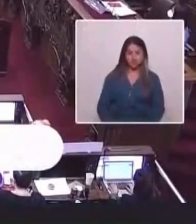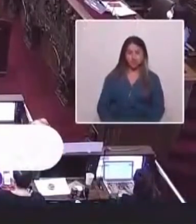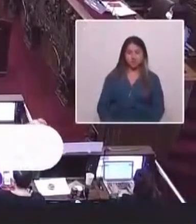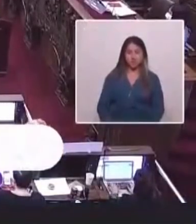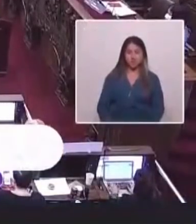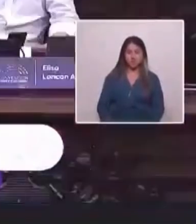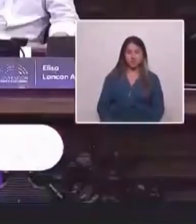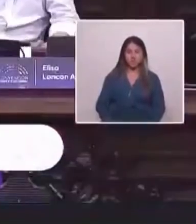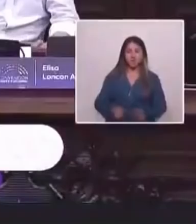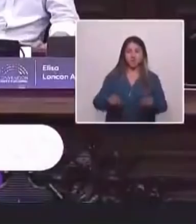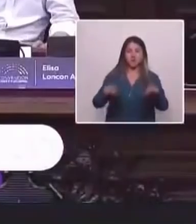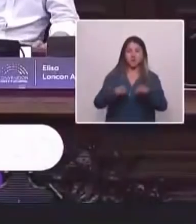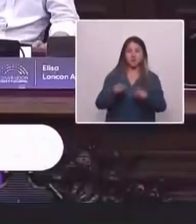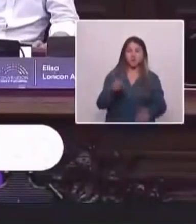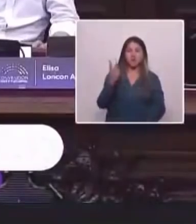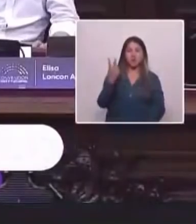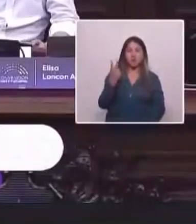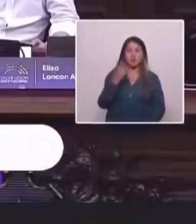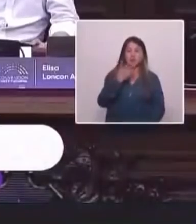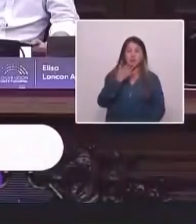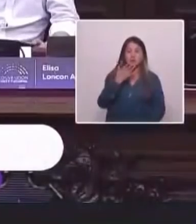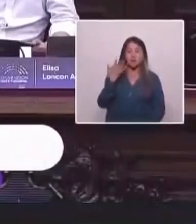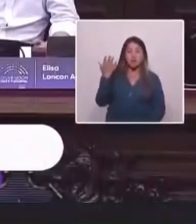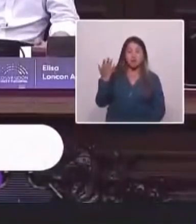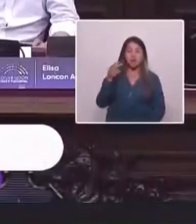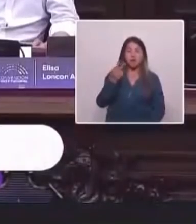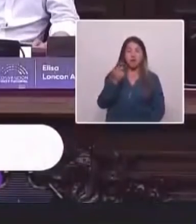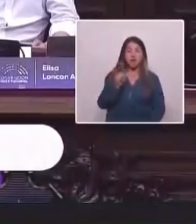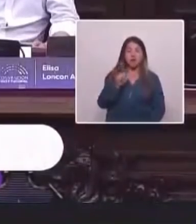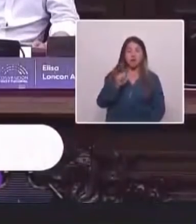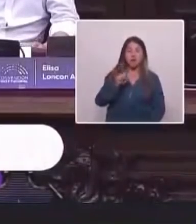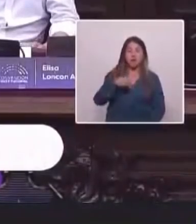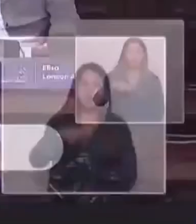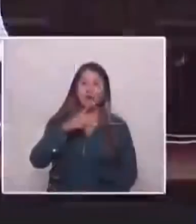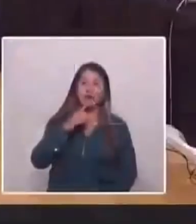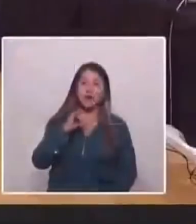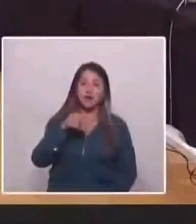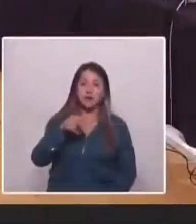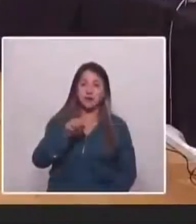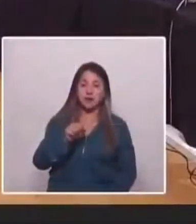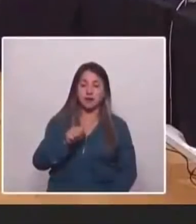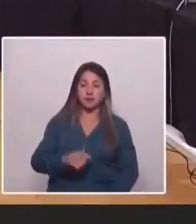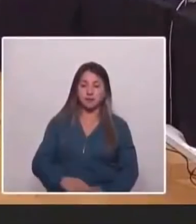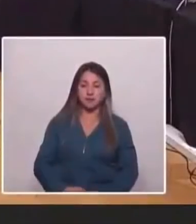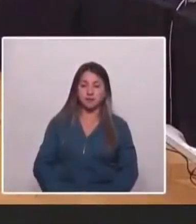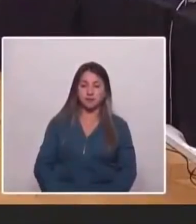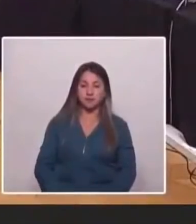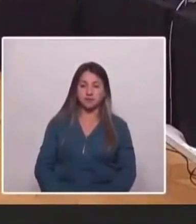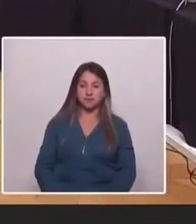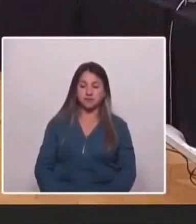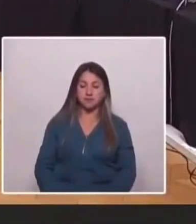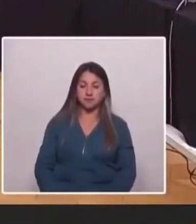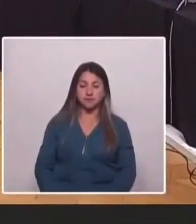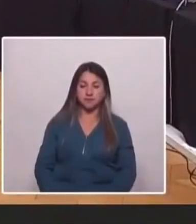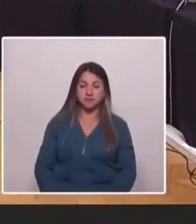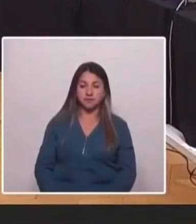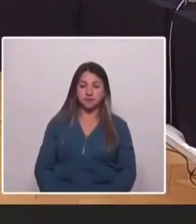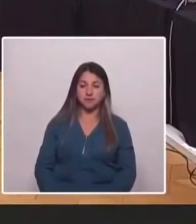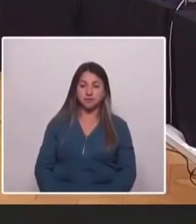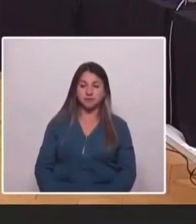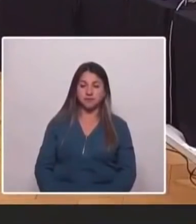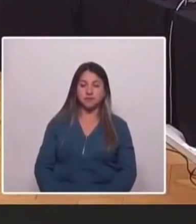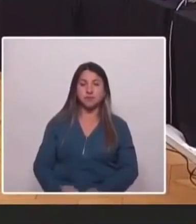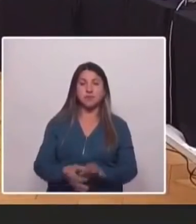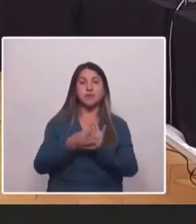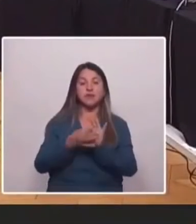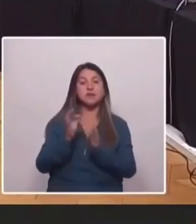tenga la calificación de 2/3. Escuchamos a Rosa Catrileo del pueblo mapuche. La participación de nuestros LAMIEN en el Gualmapu, en la